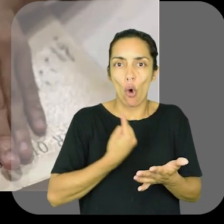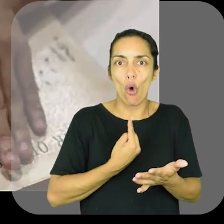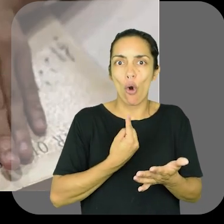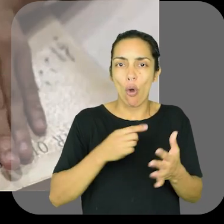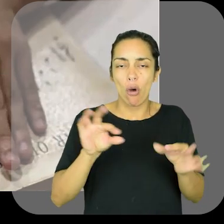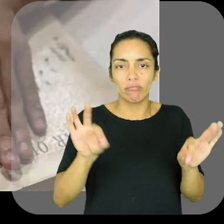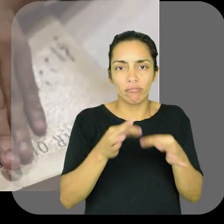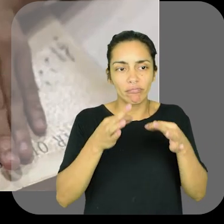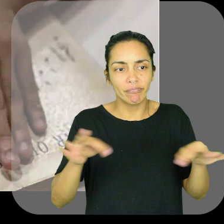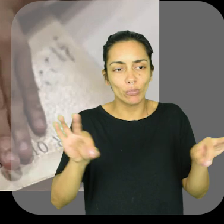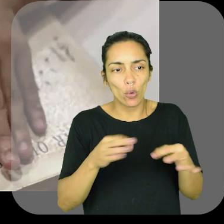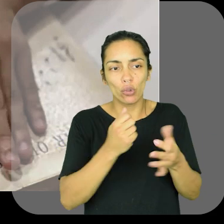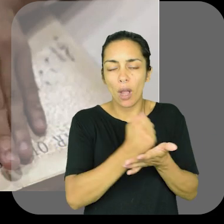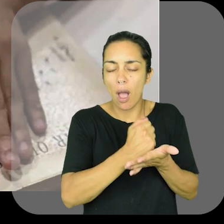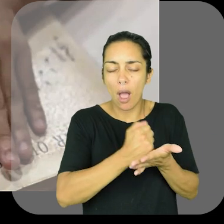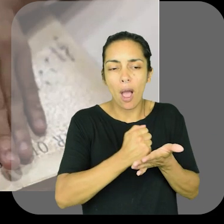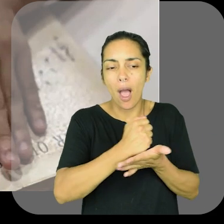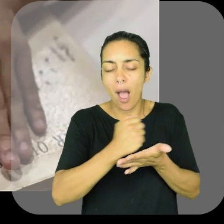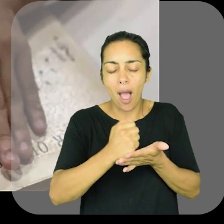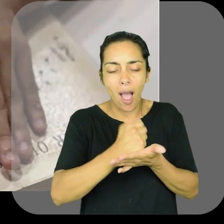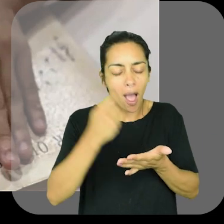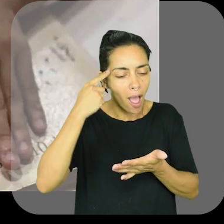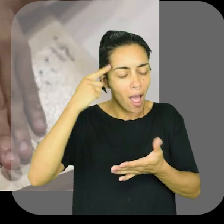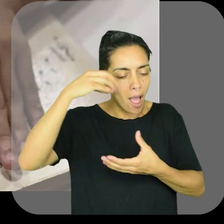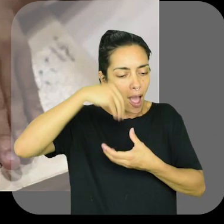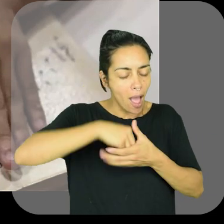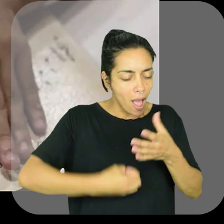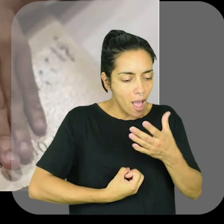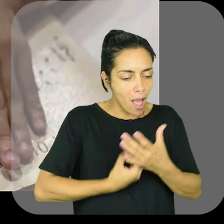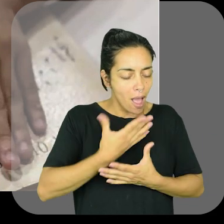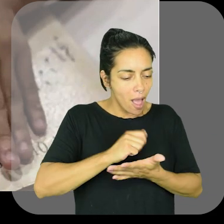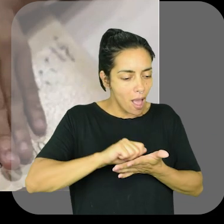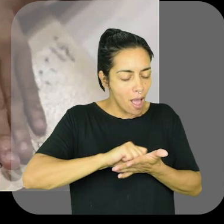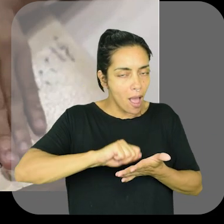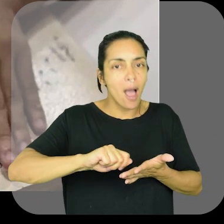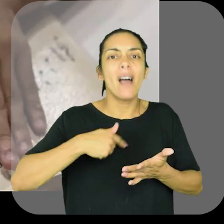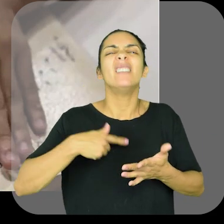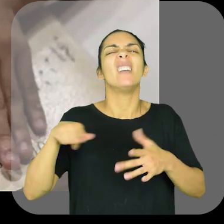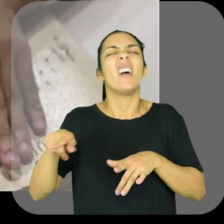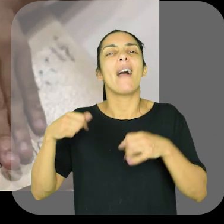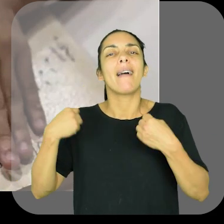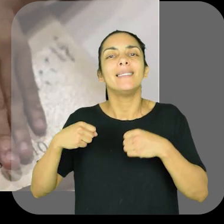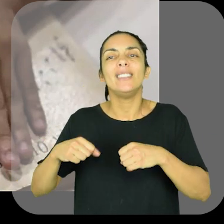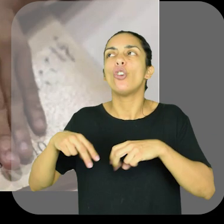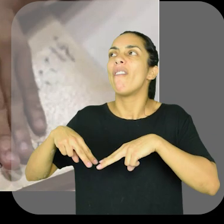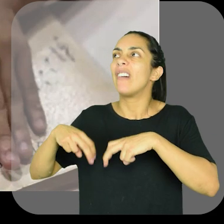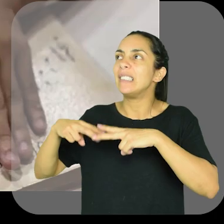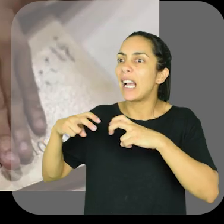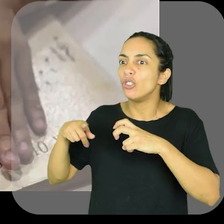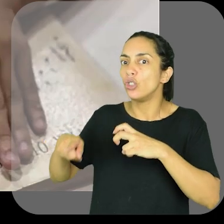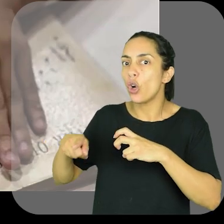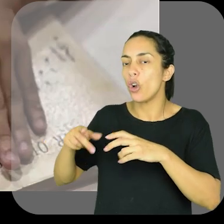componiendo. Entonces, a eso me refiero con que lo ideal y lo que se busca con este ejercicio investigativo, pero